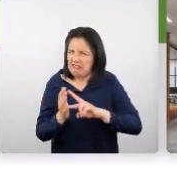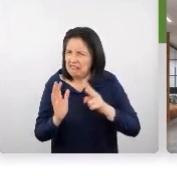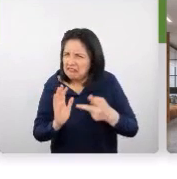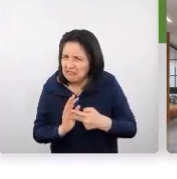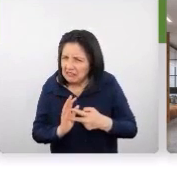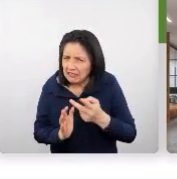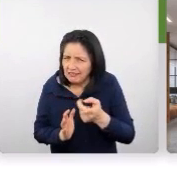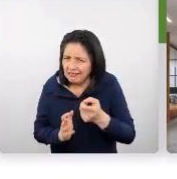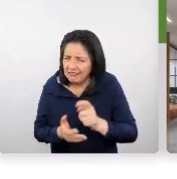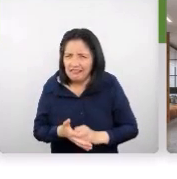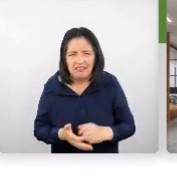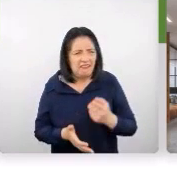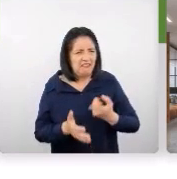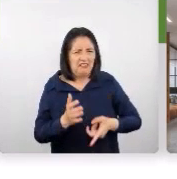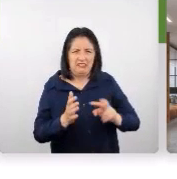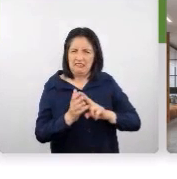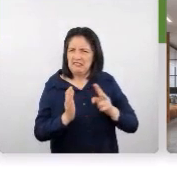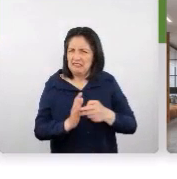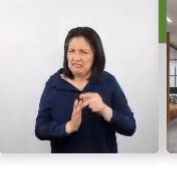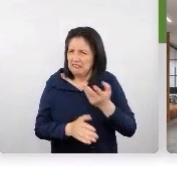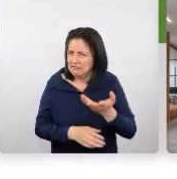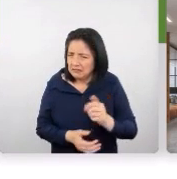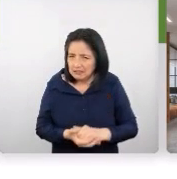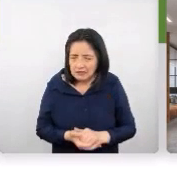o en todo caso, qué significa